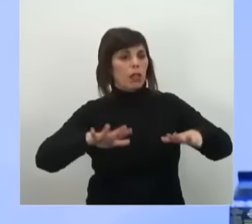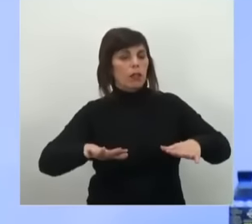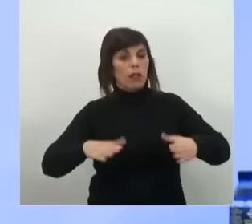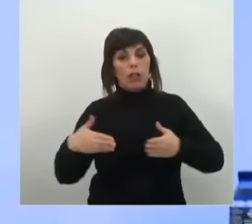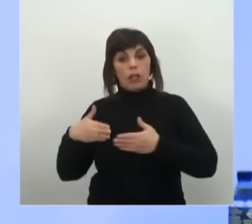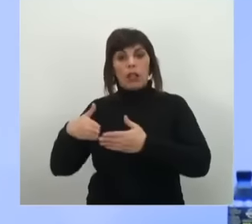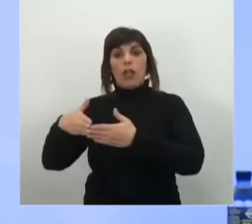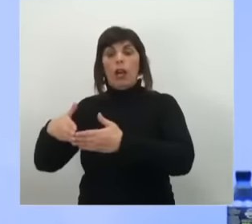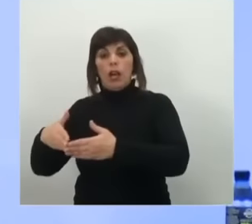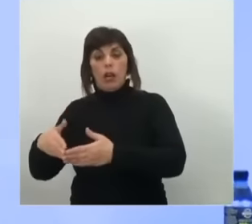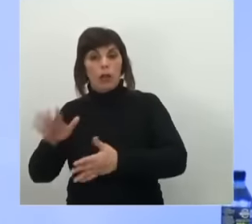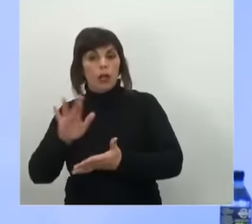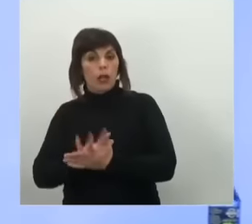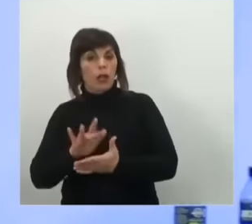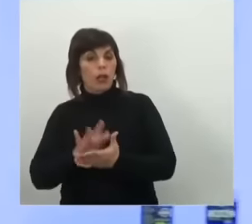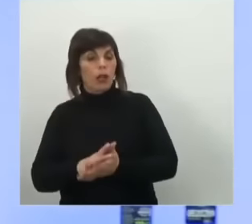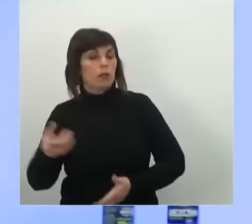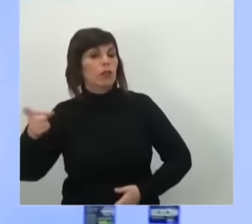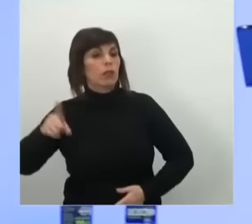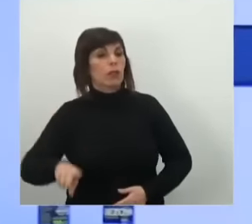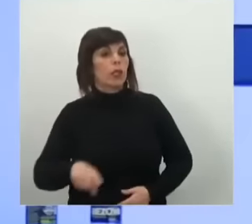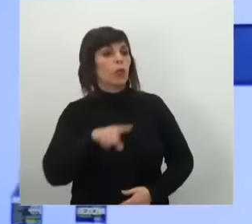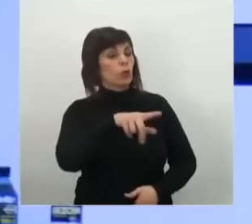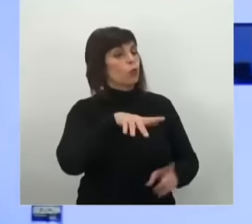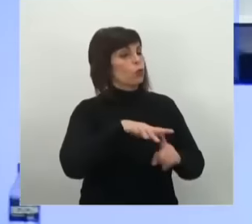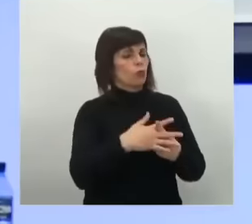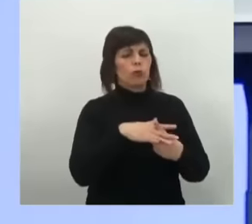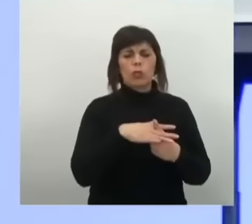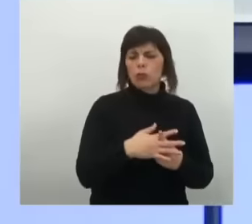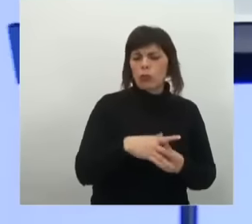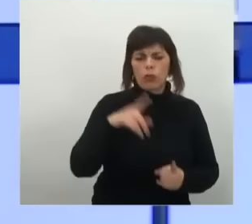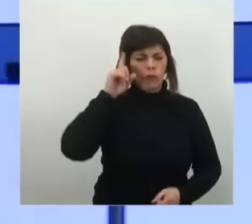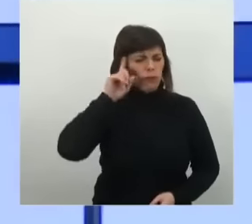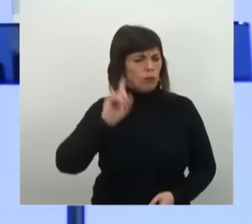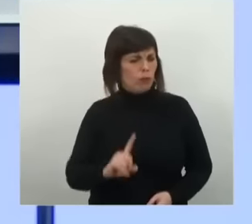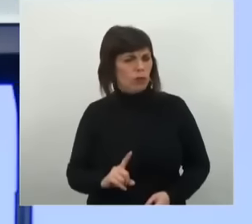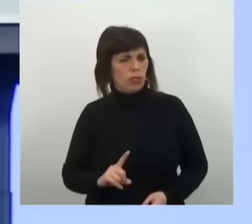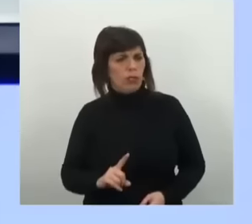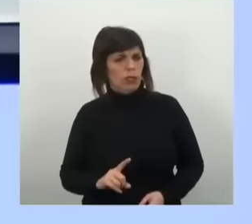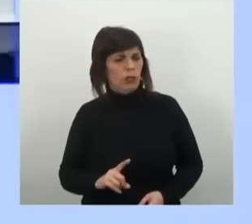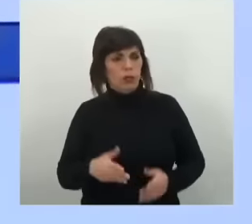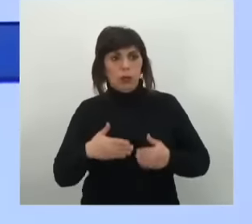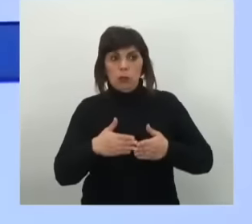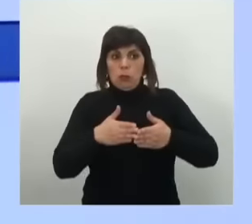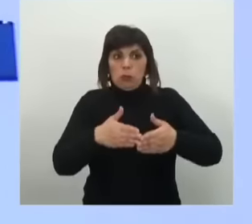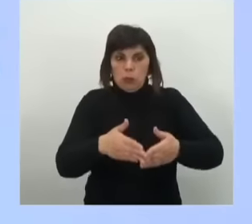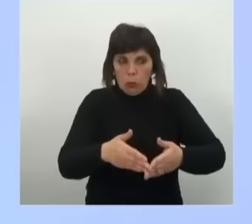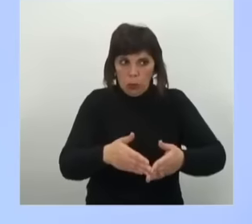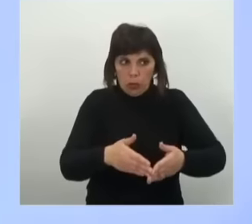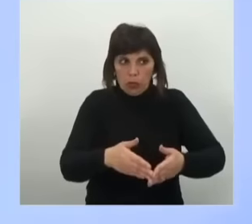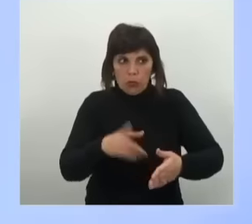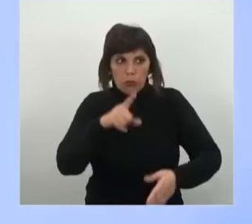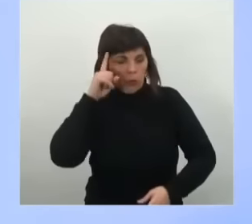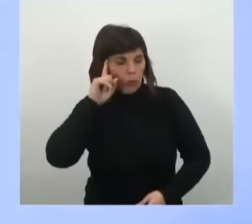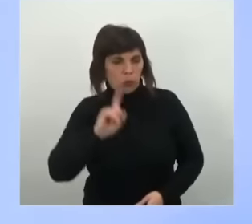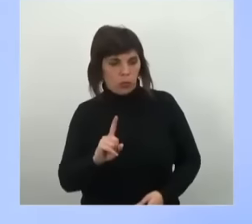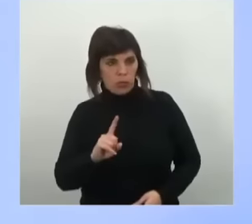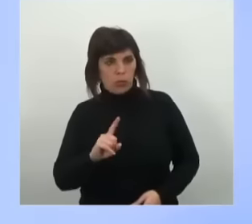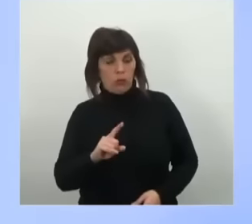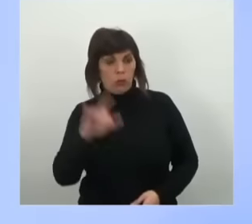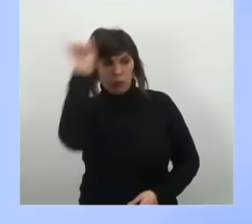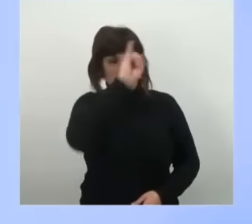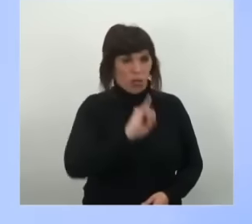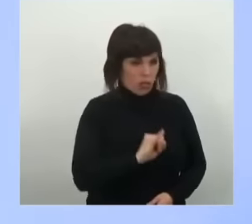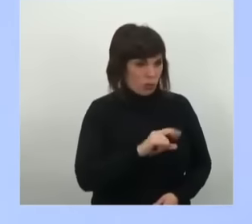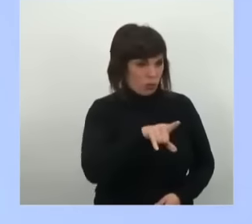así que yo no sé cuál es tu situación hoy yo no sé cómo está tu Barca eso no sé si estás enfrentando una tormenta Pero